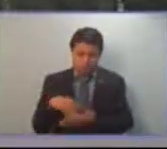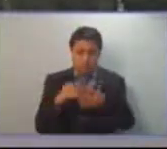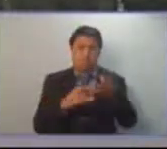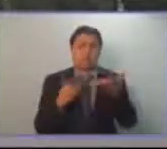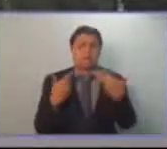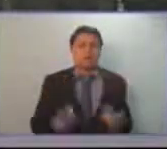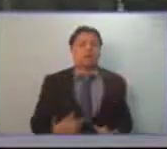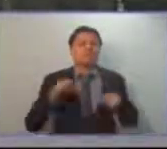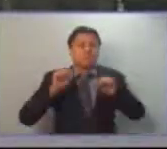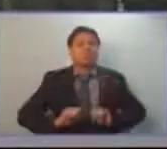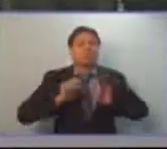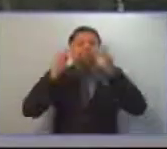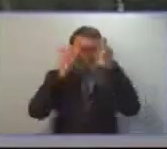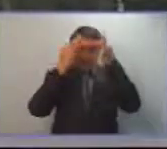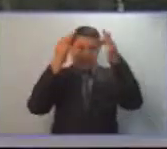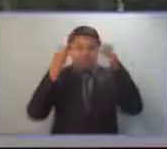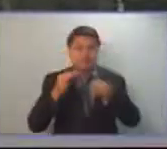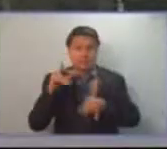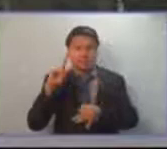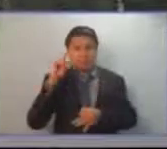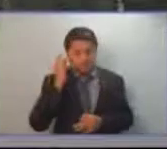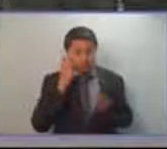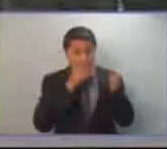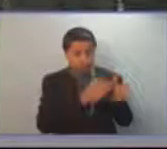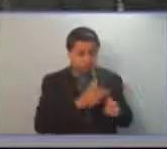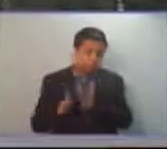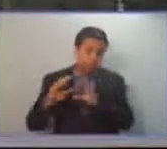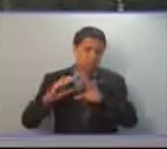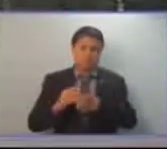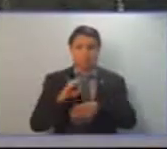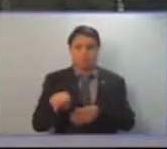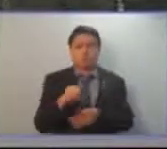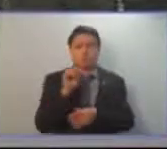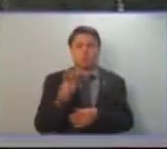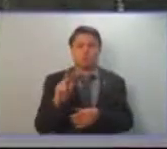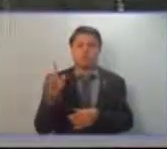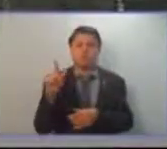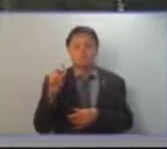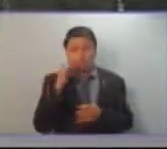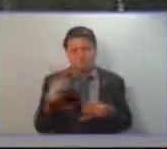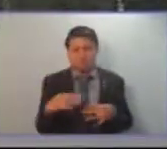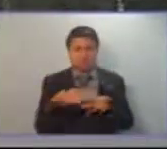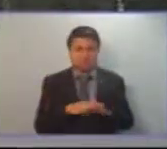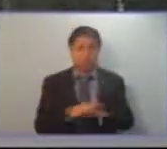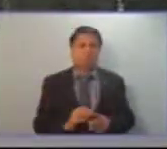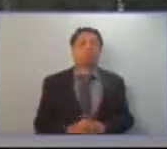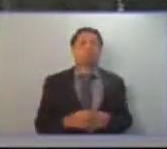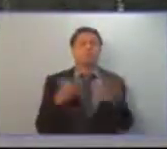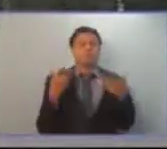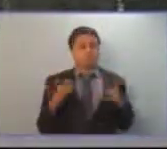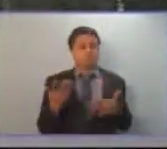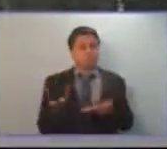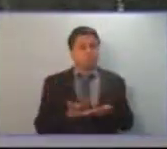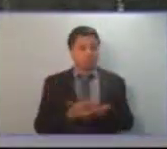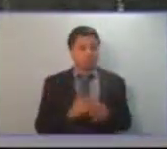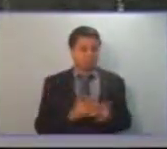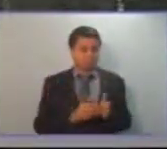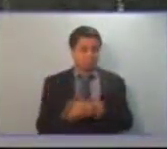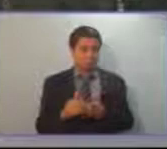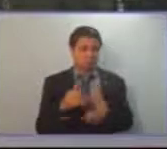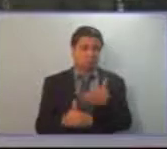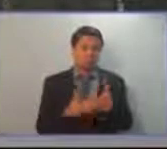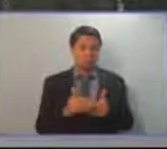decidir. Eso es organizar las juntas receptoras de votos y que estén instaladas. Una vez instaladas, pues se abre el